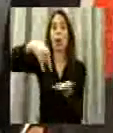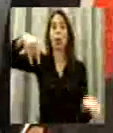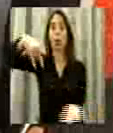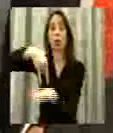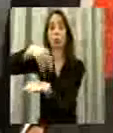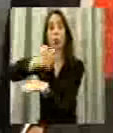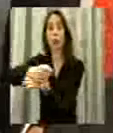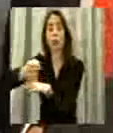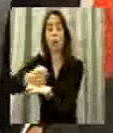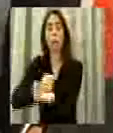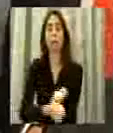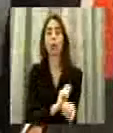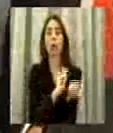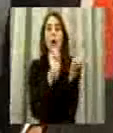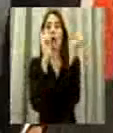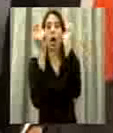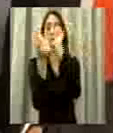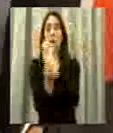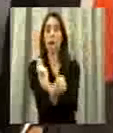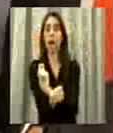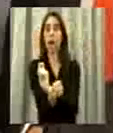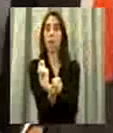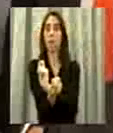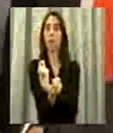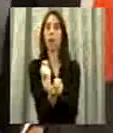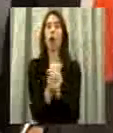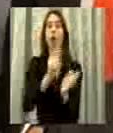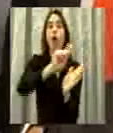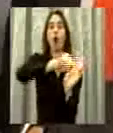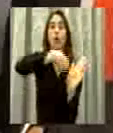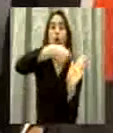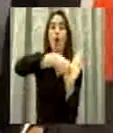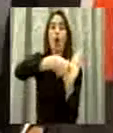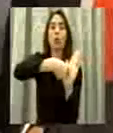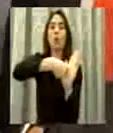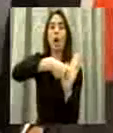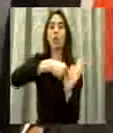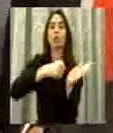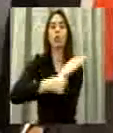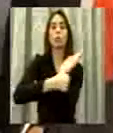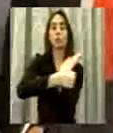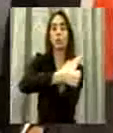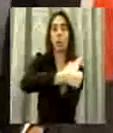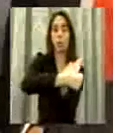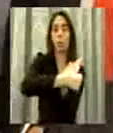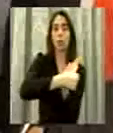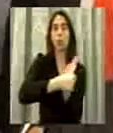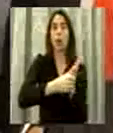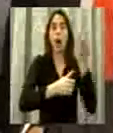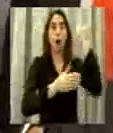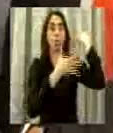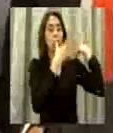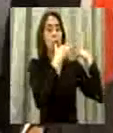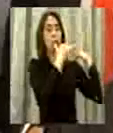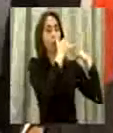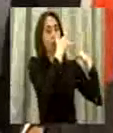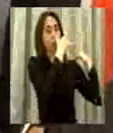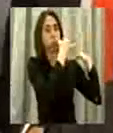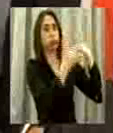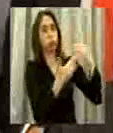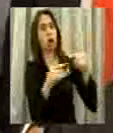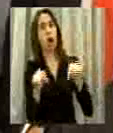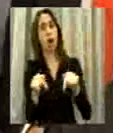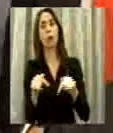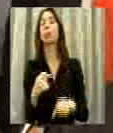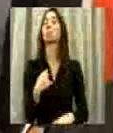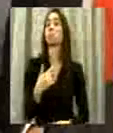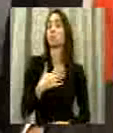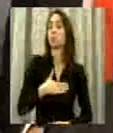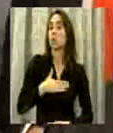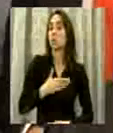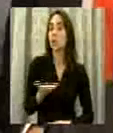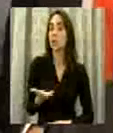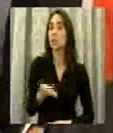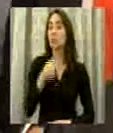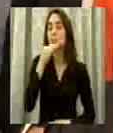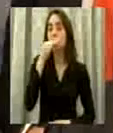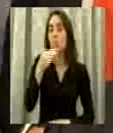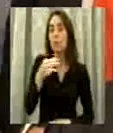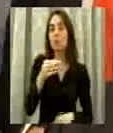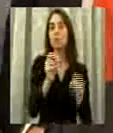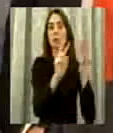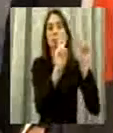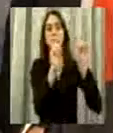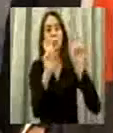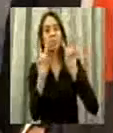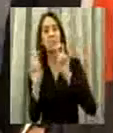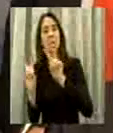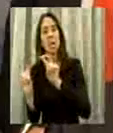cambio en la industria, o sea, en lo que es contrato de seguros en muchas décadas. Bueno, yo quiero comentar algunos